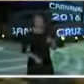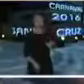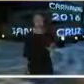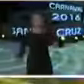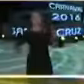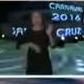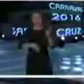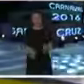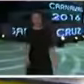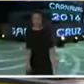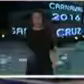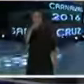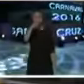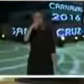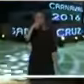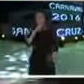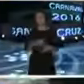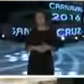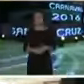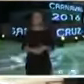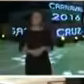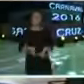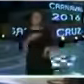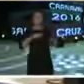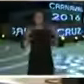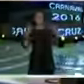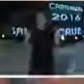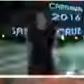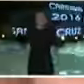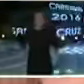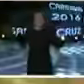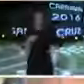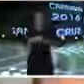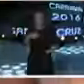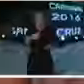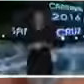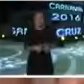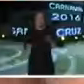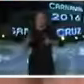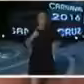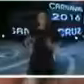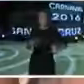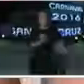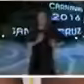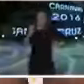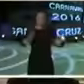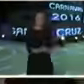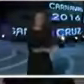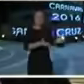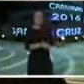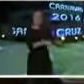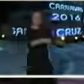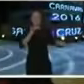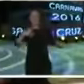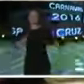la carrera. Mi cuerpo lo pide, vine preparada con mi vacinilla